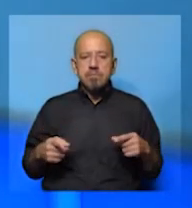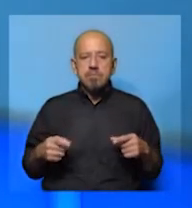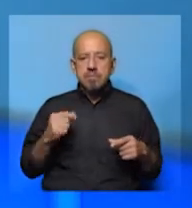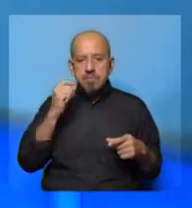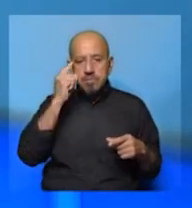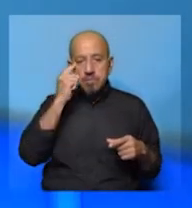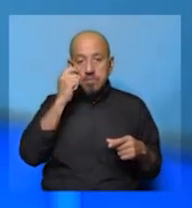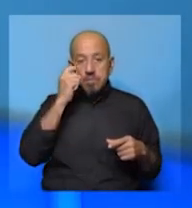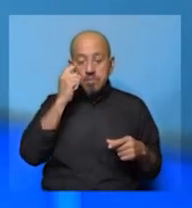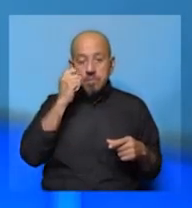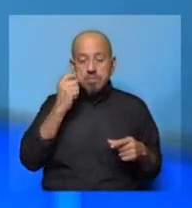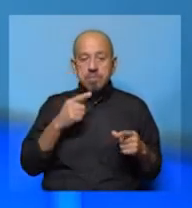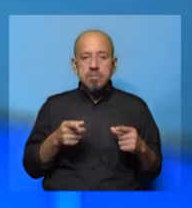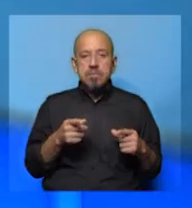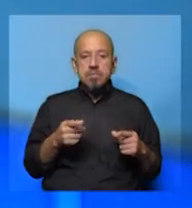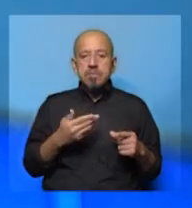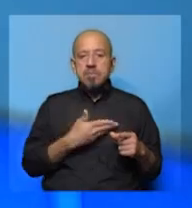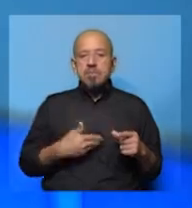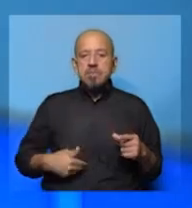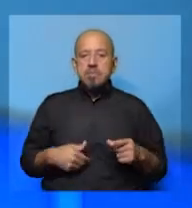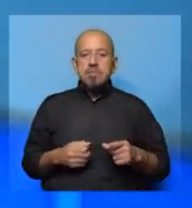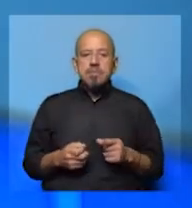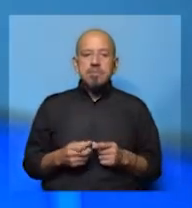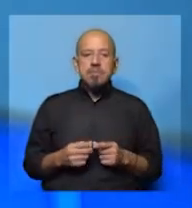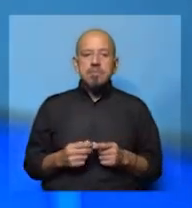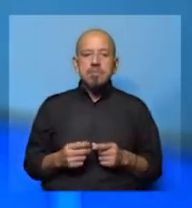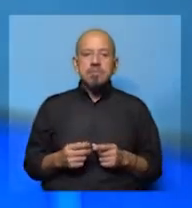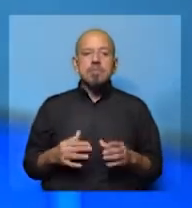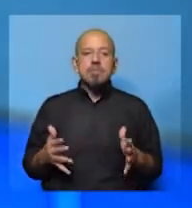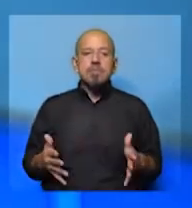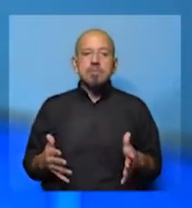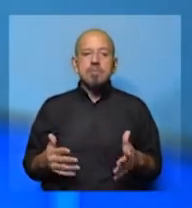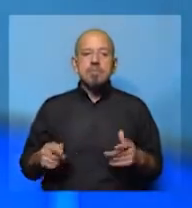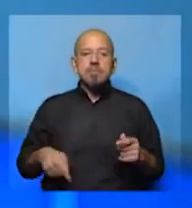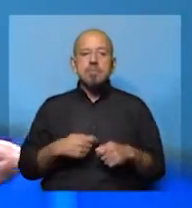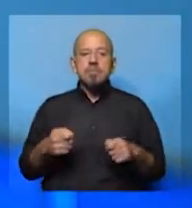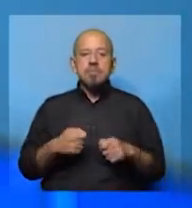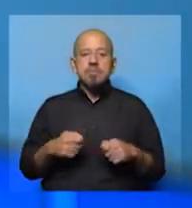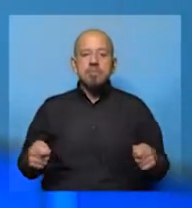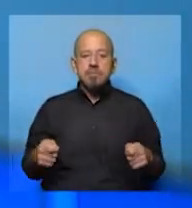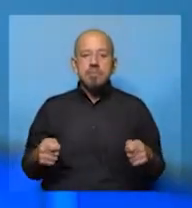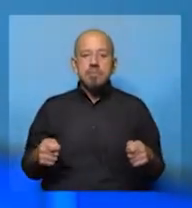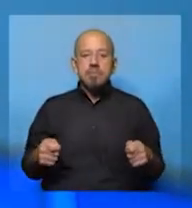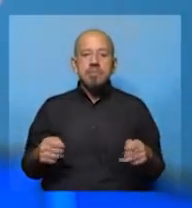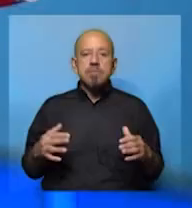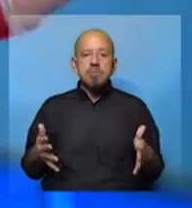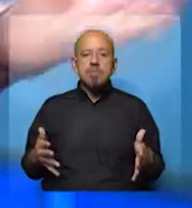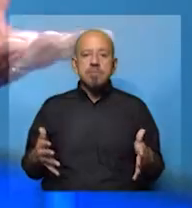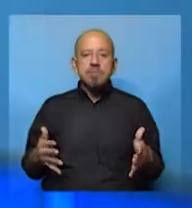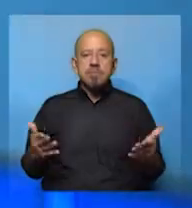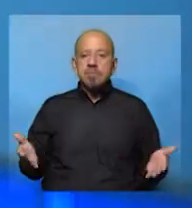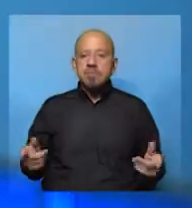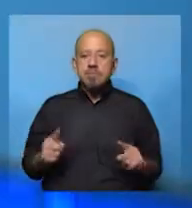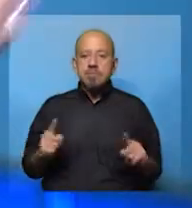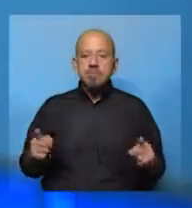en este último tiempo eh lo hace para que el diagnóstico le sirva para transformar la realidad no es para presentar